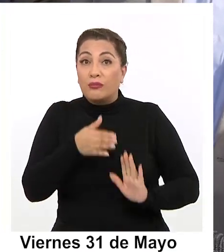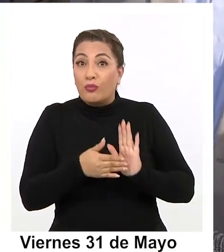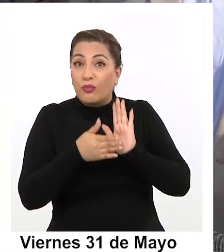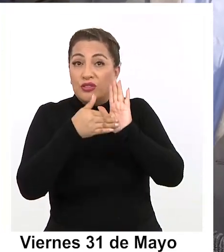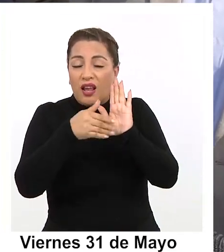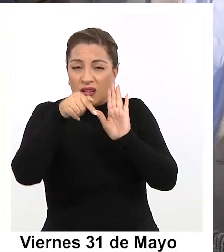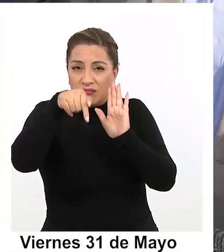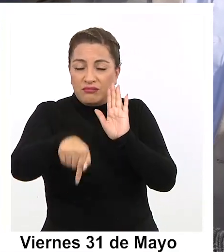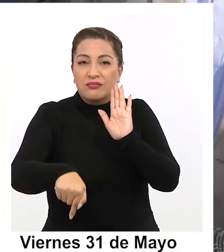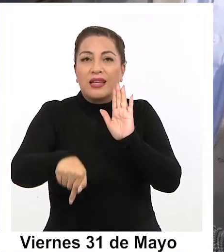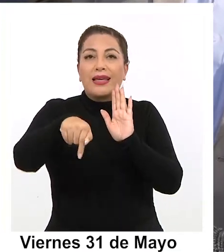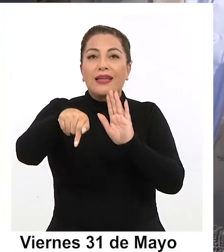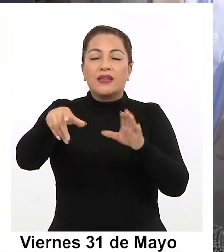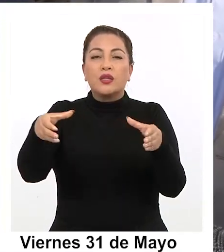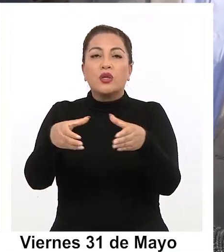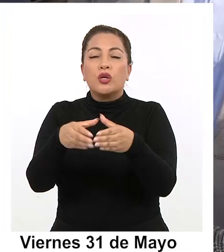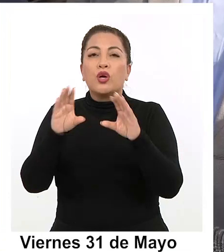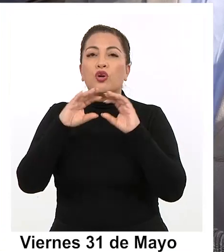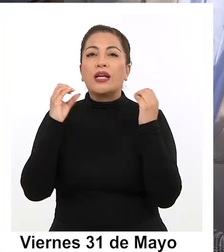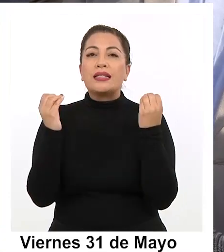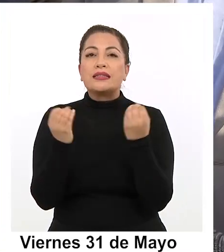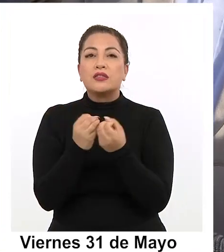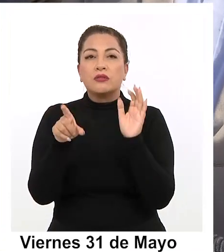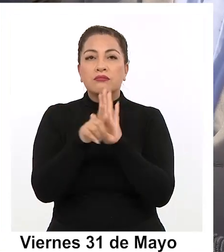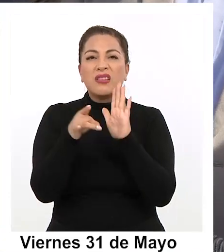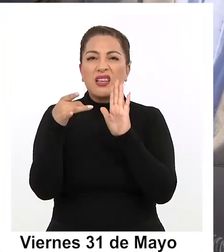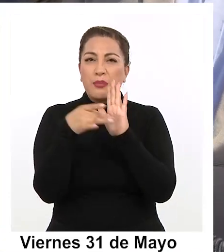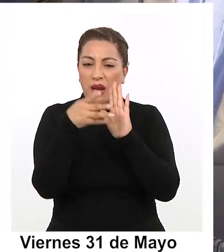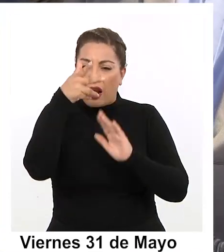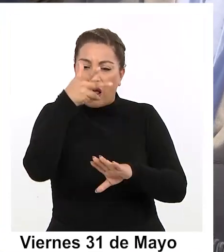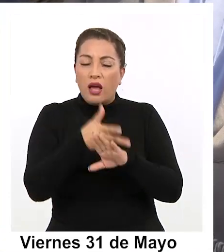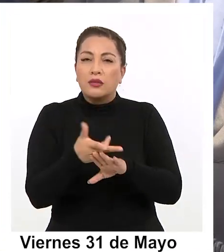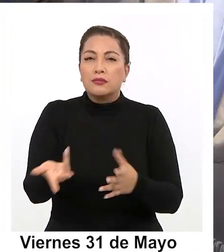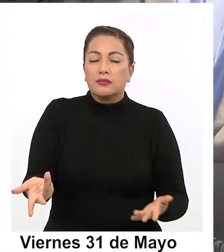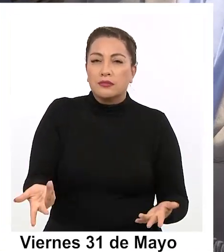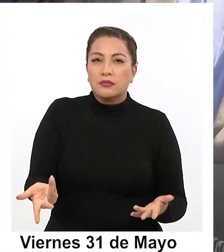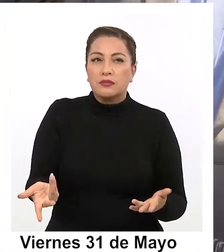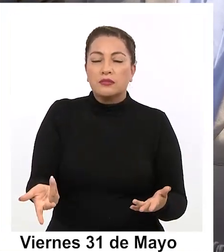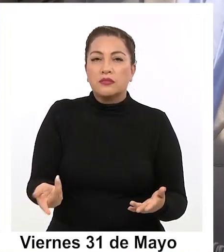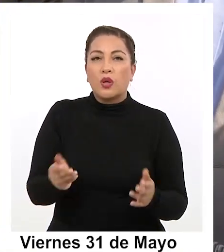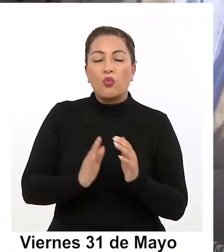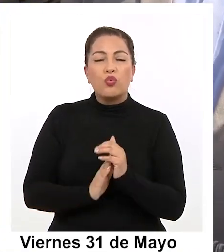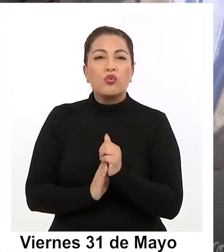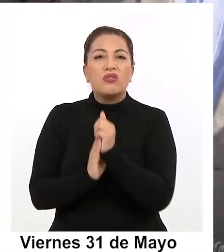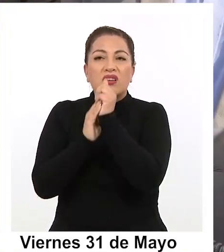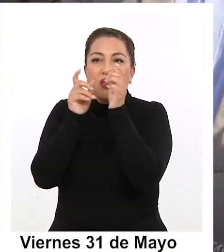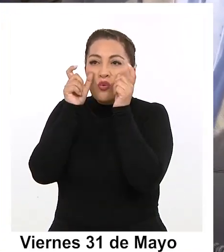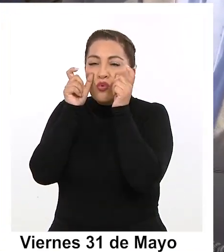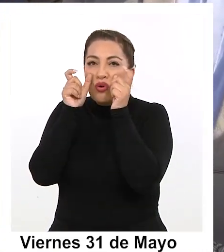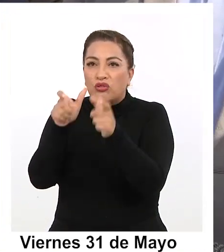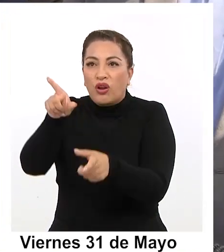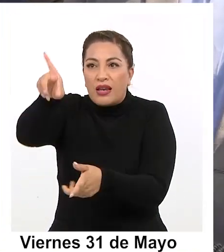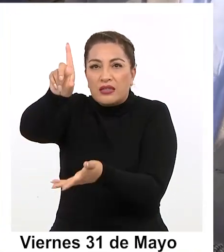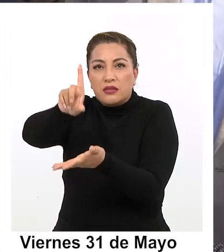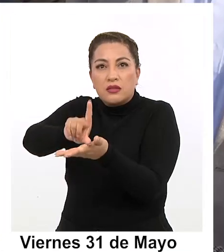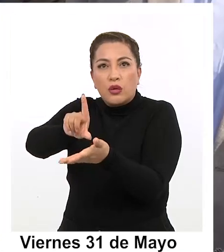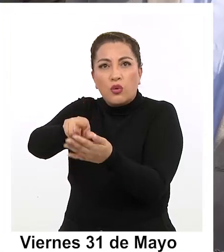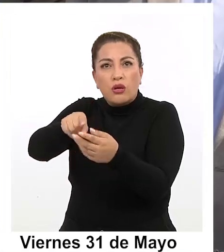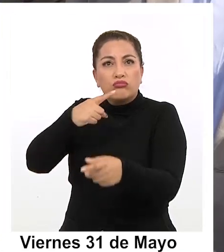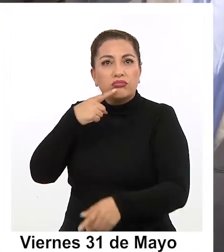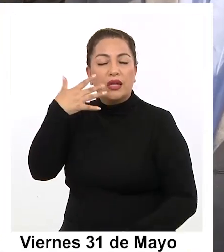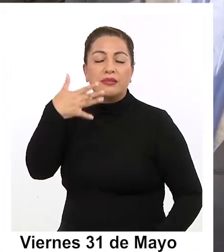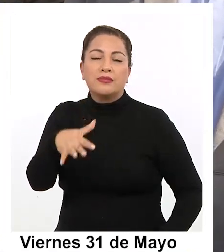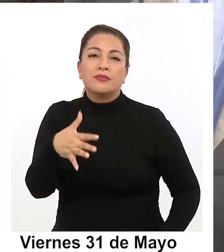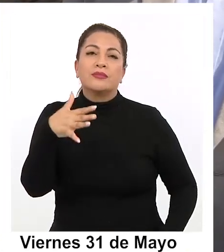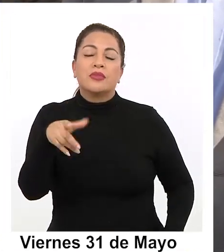que esta organización inal tenía o ejercía un dominio y un control territorial muy